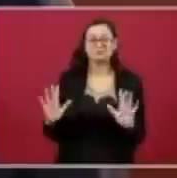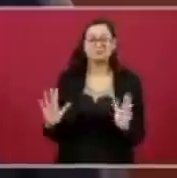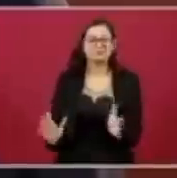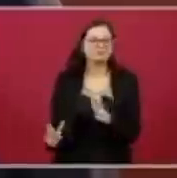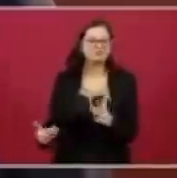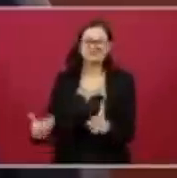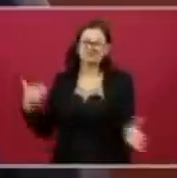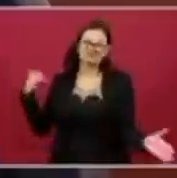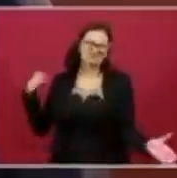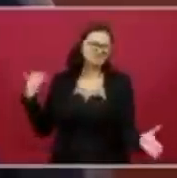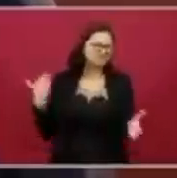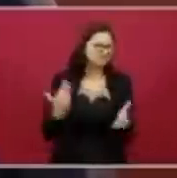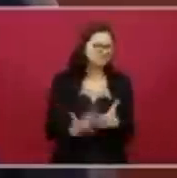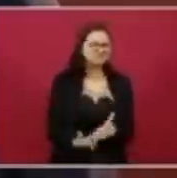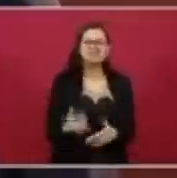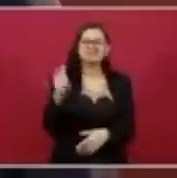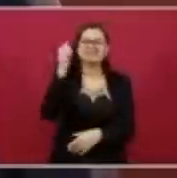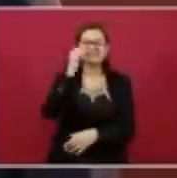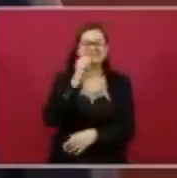siempre